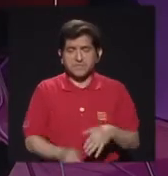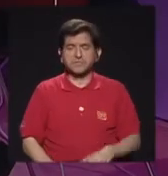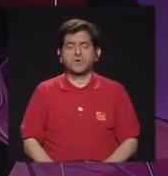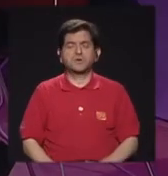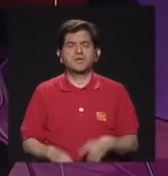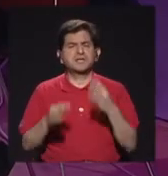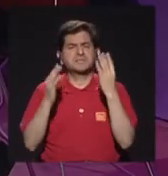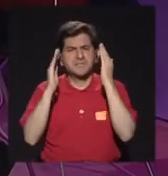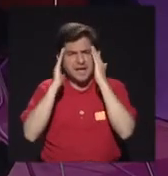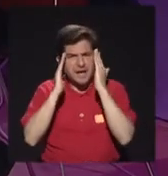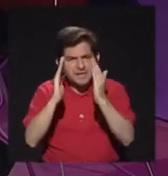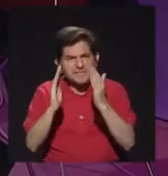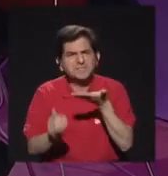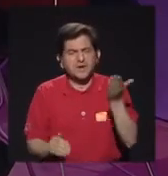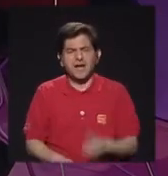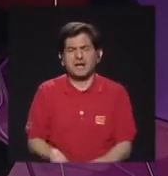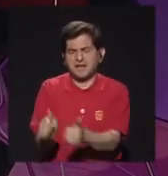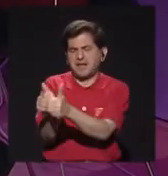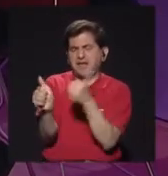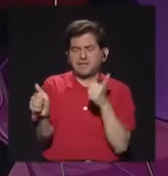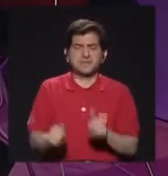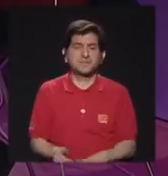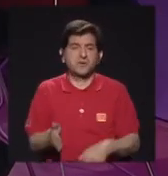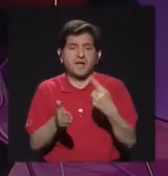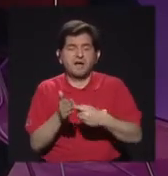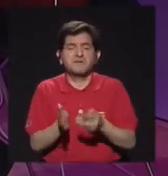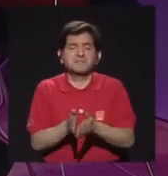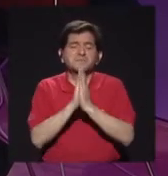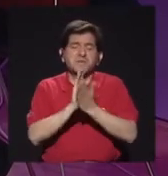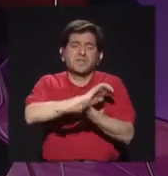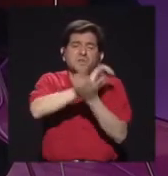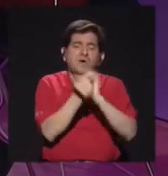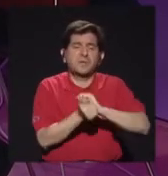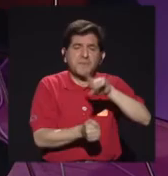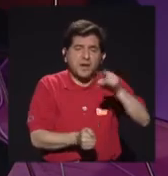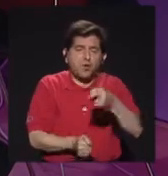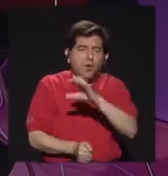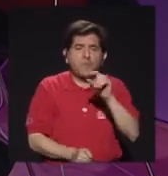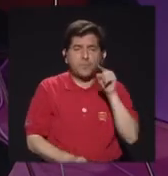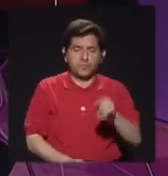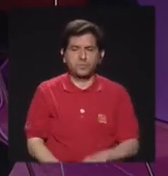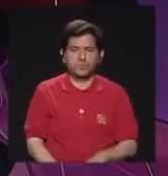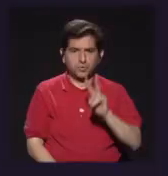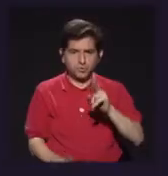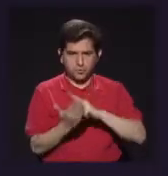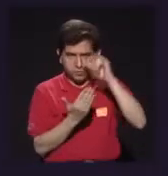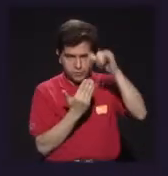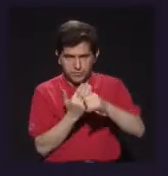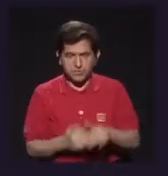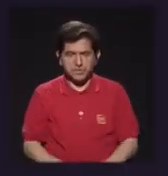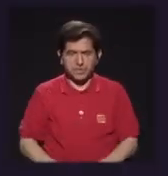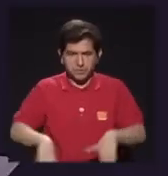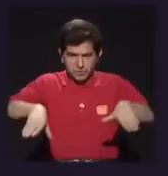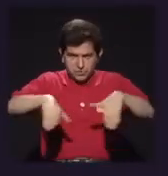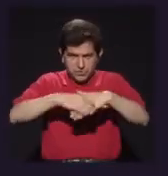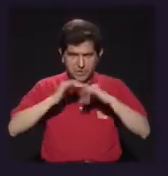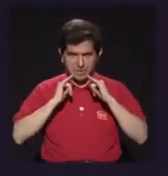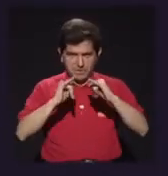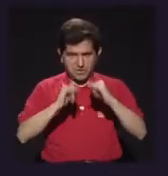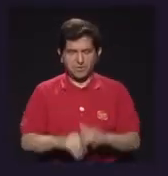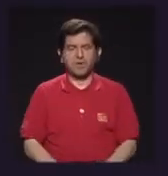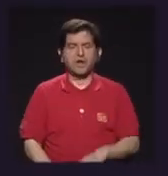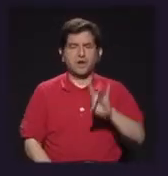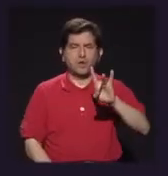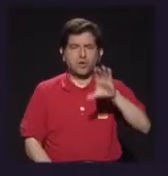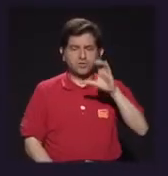para trazar muchas de la moción son para cambiar una coma un punto por dos proyectos de matrimonio igualitario también decenas aquí los tengo 85